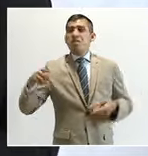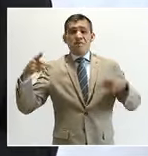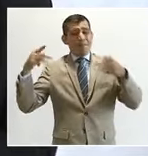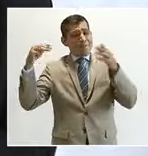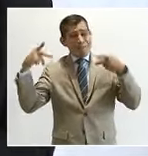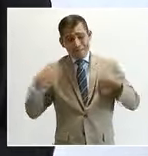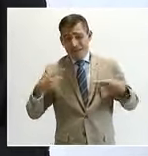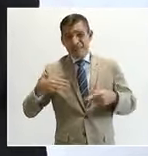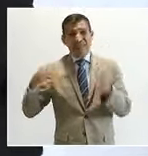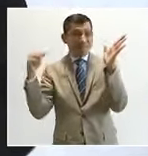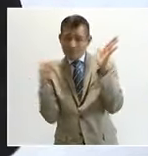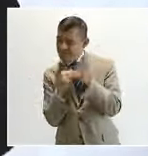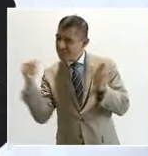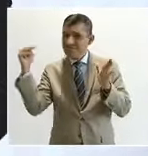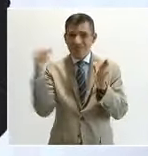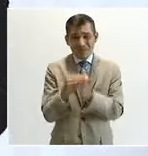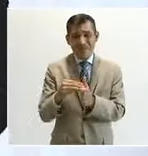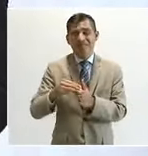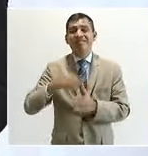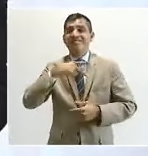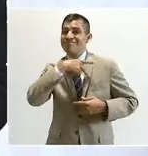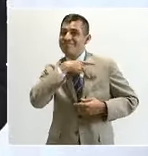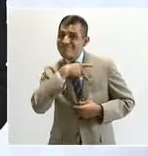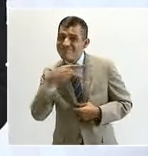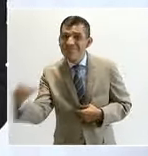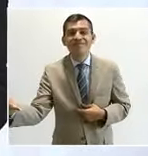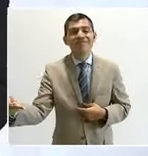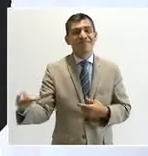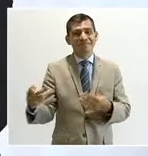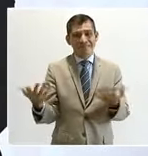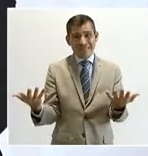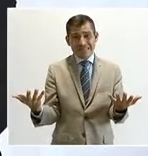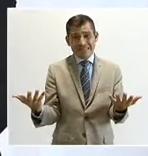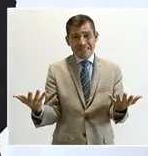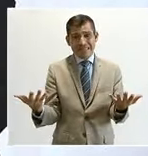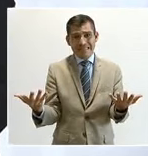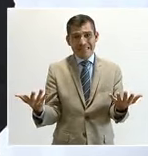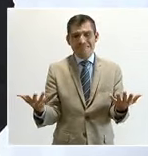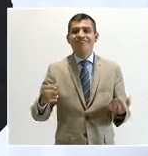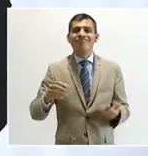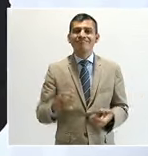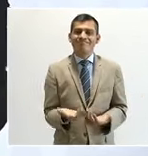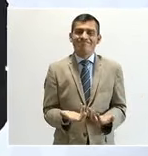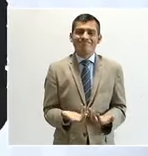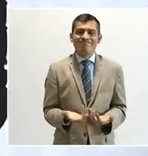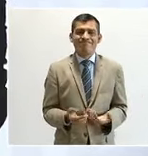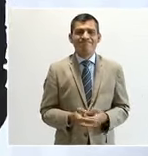no hubo un estallido tan